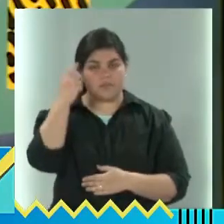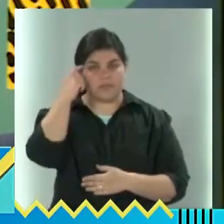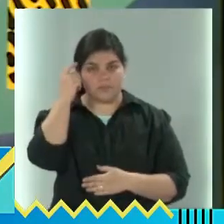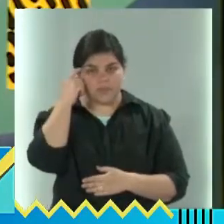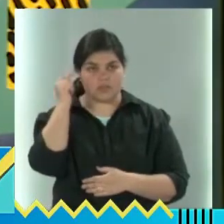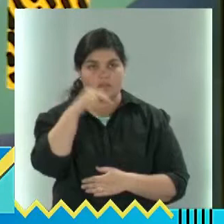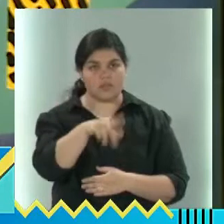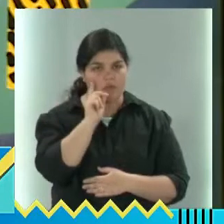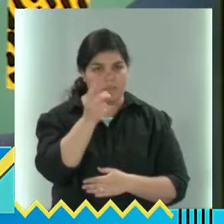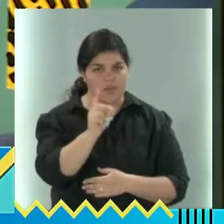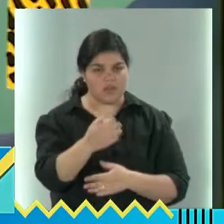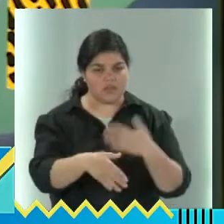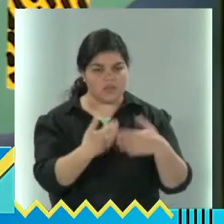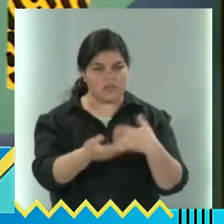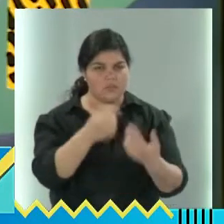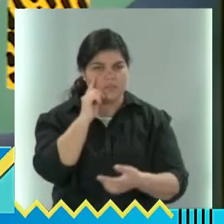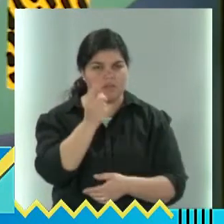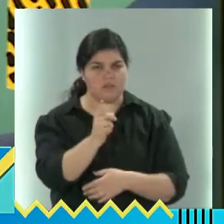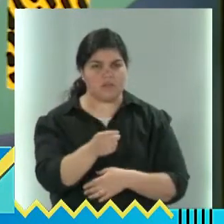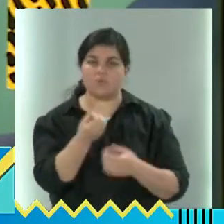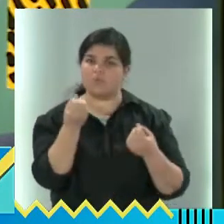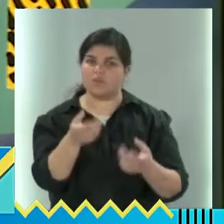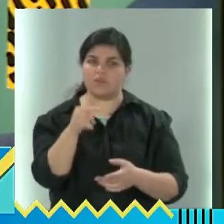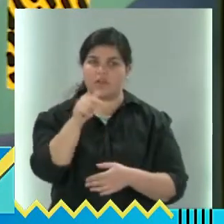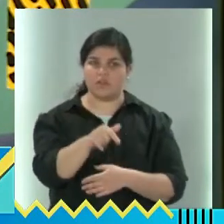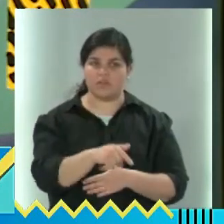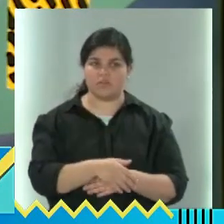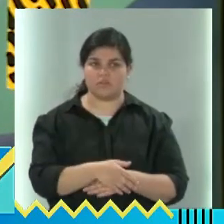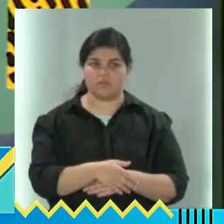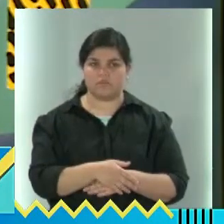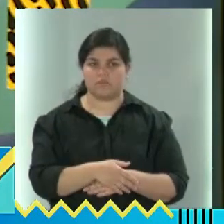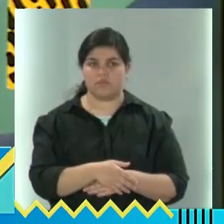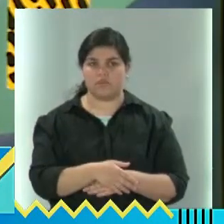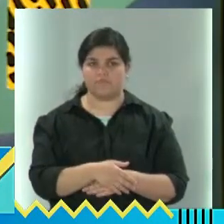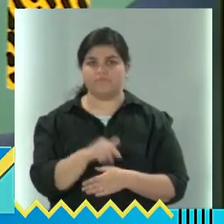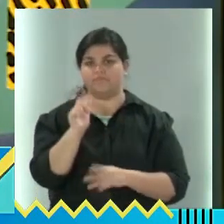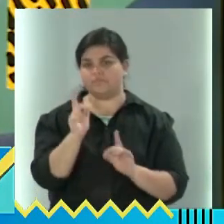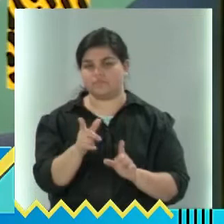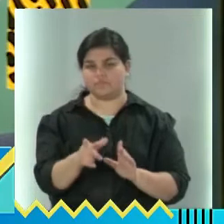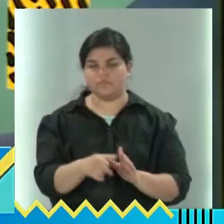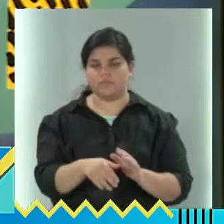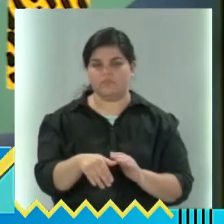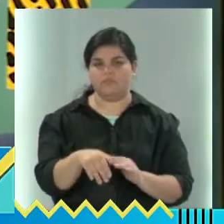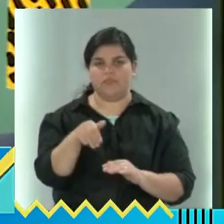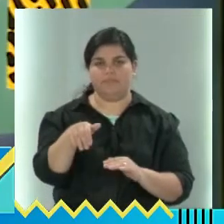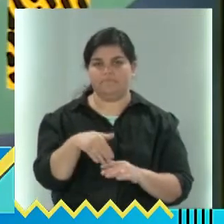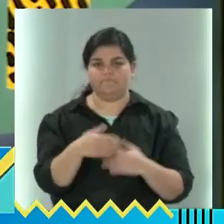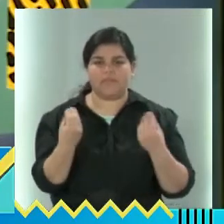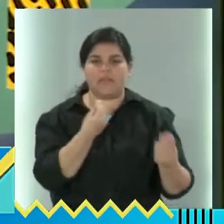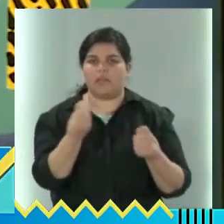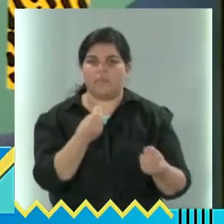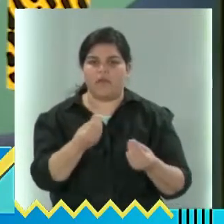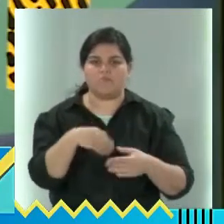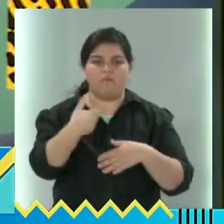ser peligroso en la medida de que se deje al arbitrio de lo que sucede en la calle muchas veces, que es lo que va a ser